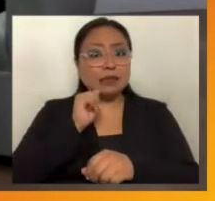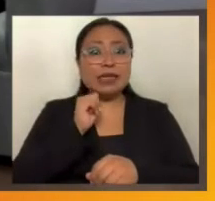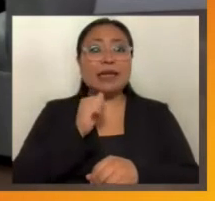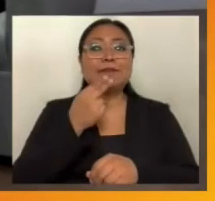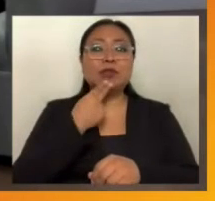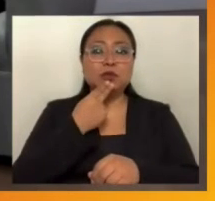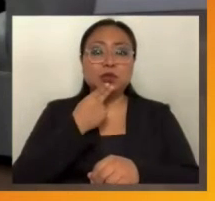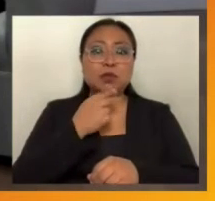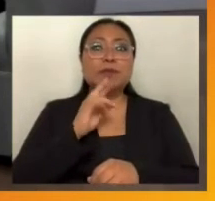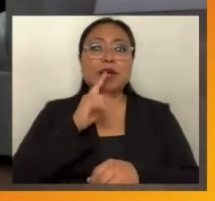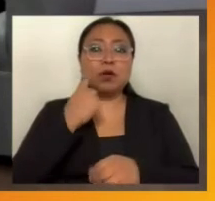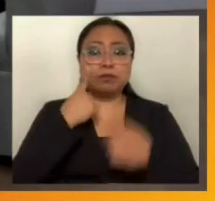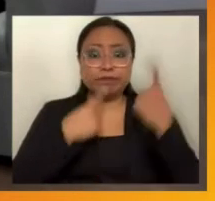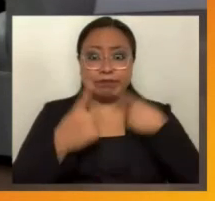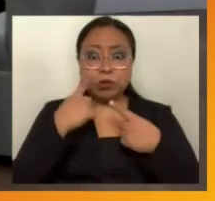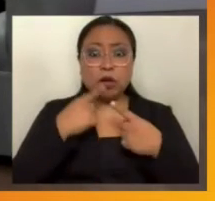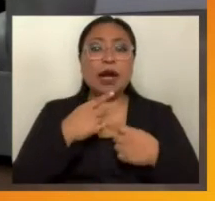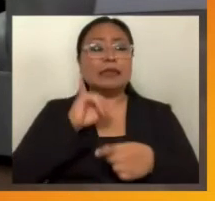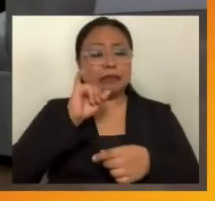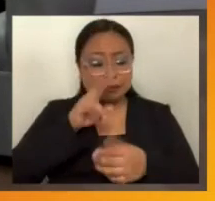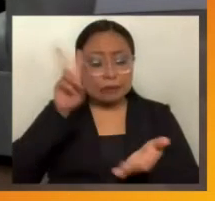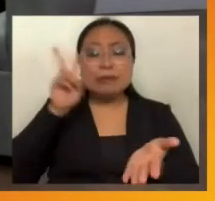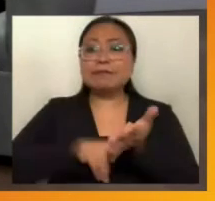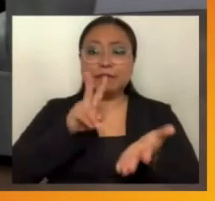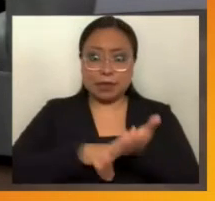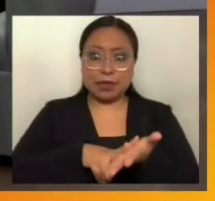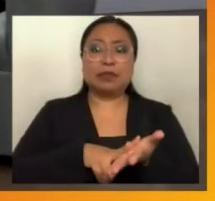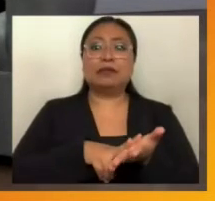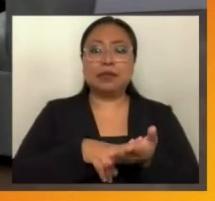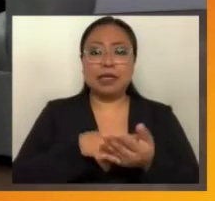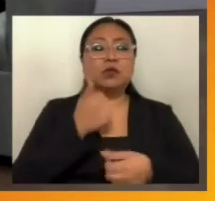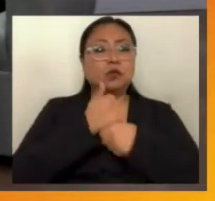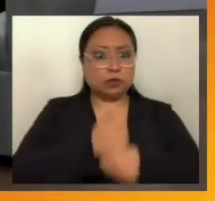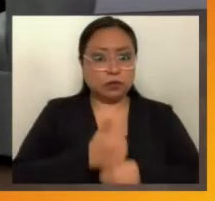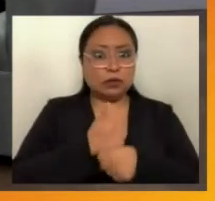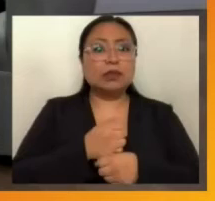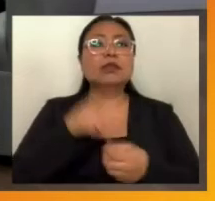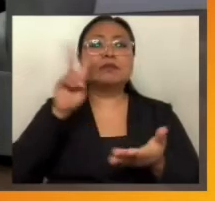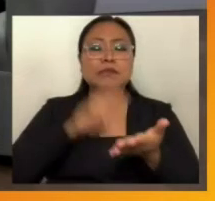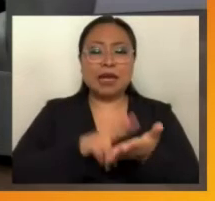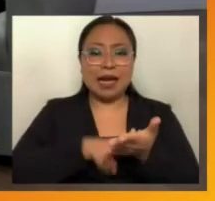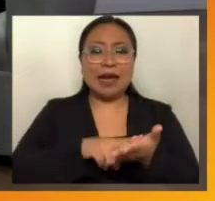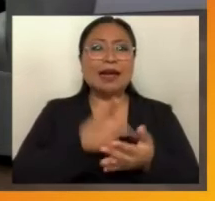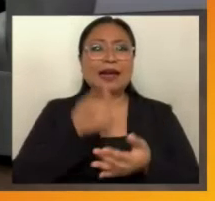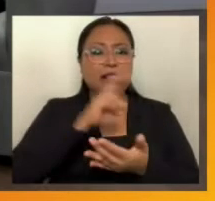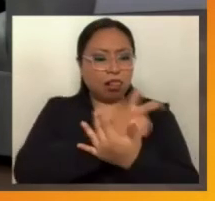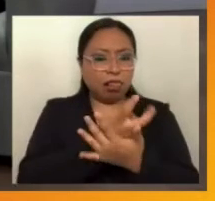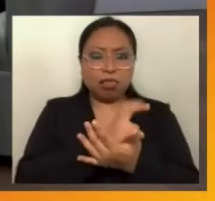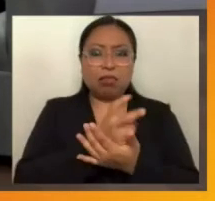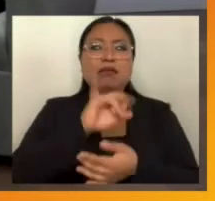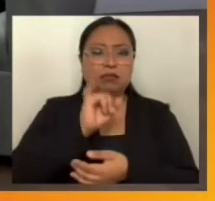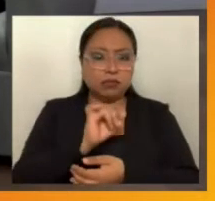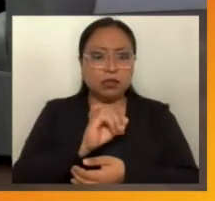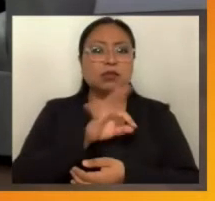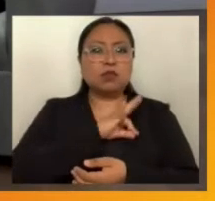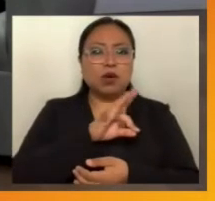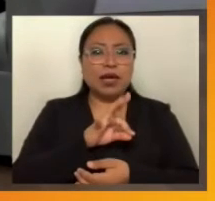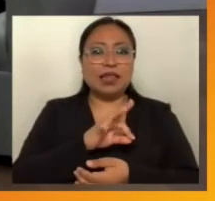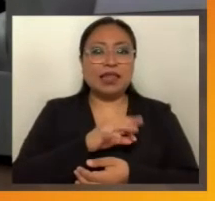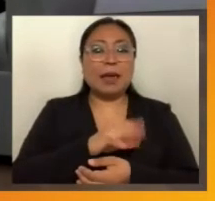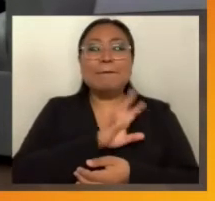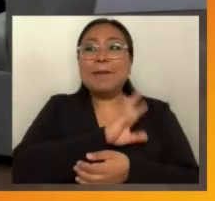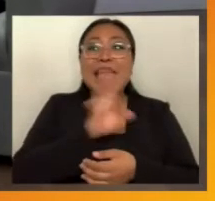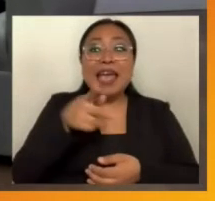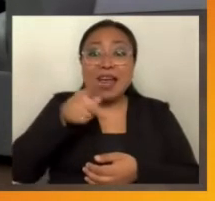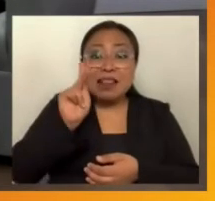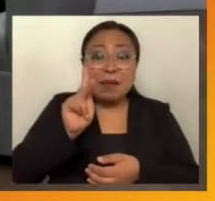sirve llorar, se vale estar frustrado, se vale preguntarse por qué, se vale echarse a la cama a llorar unos días, pero solamente unos días, porque no puedes